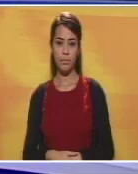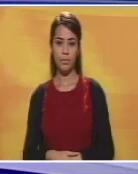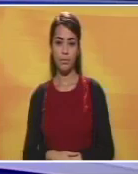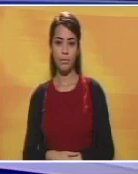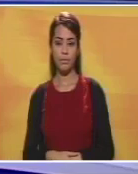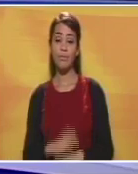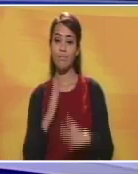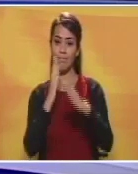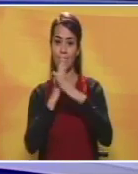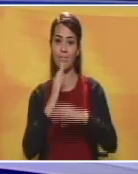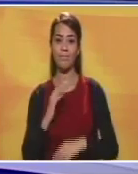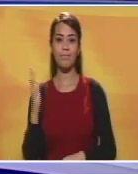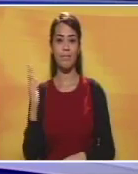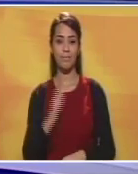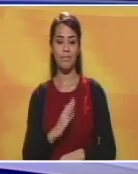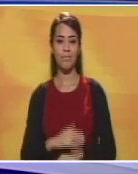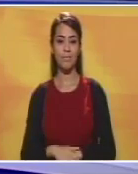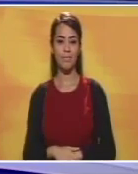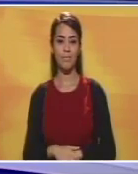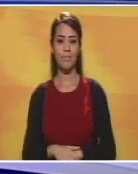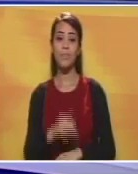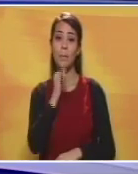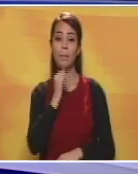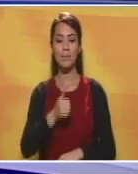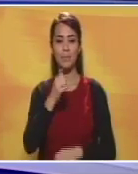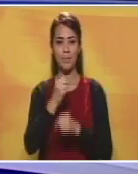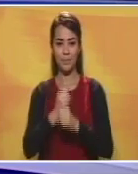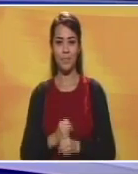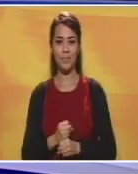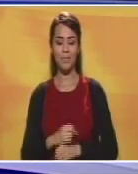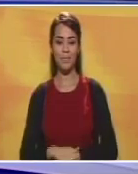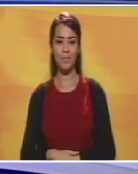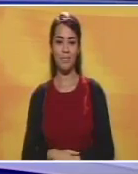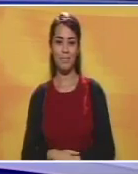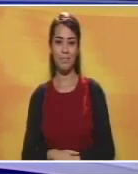Vamos a realizar una pausa. Ya regresamos con más información.